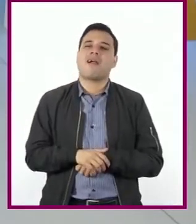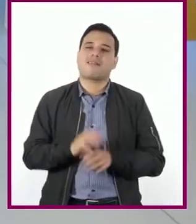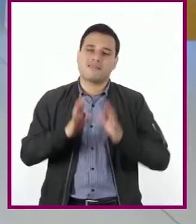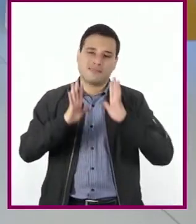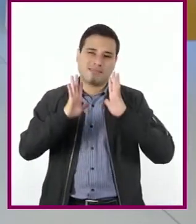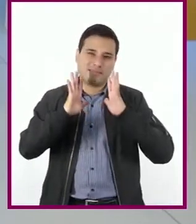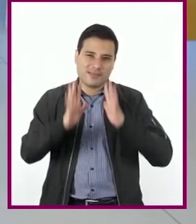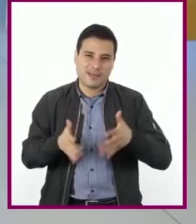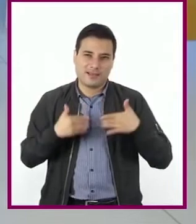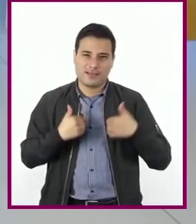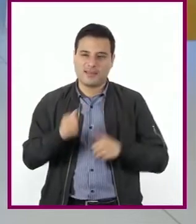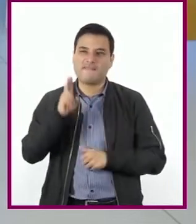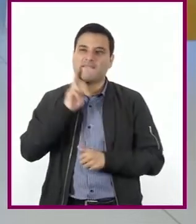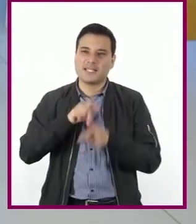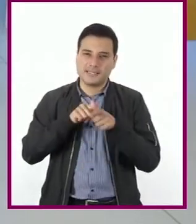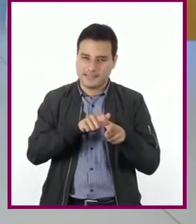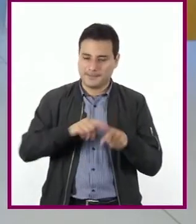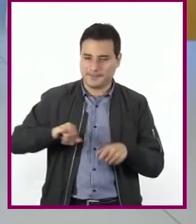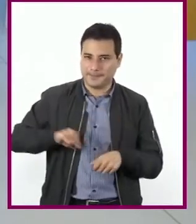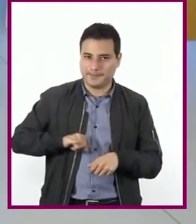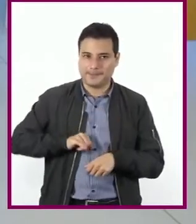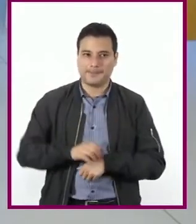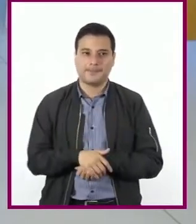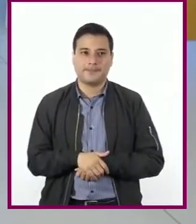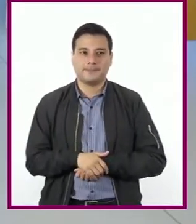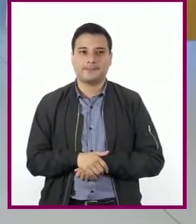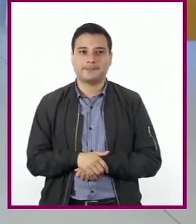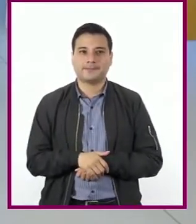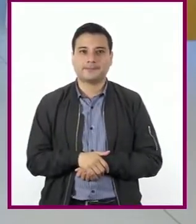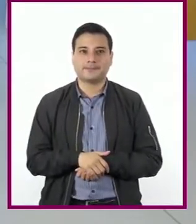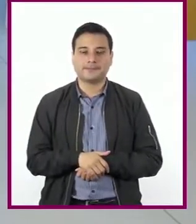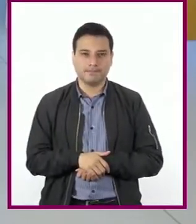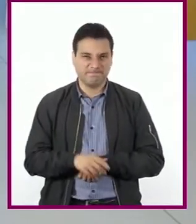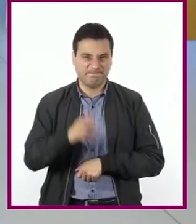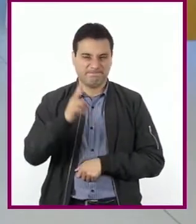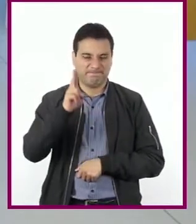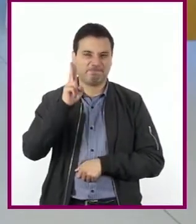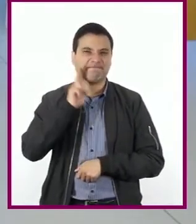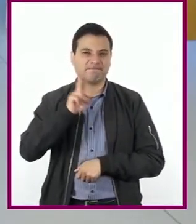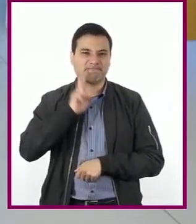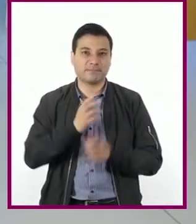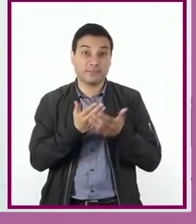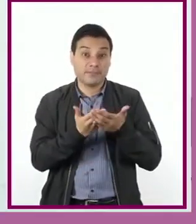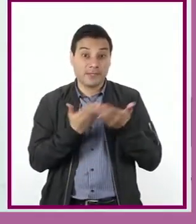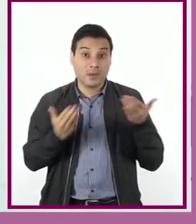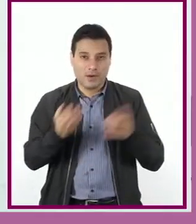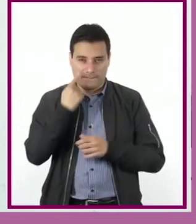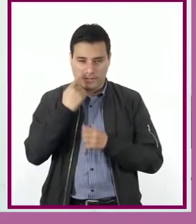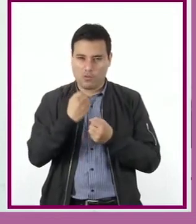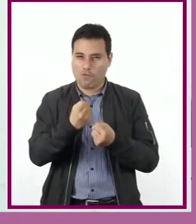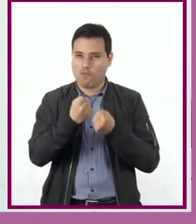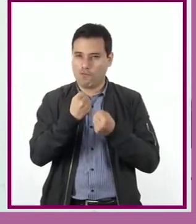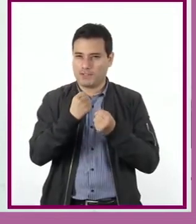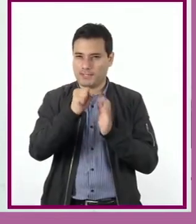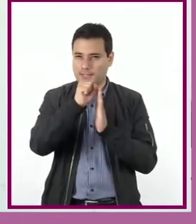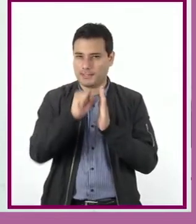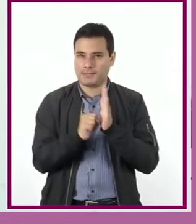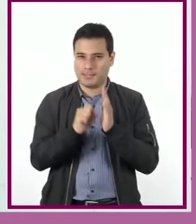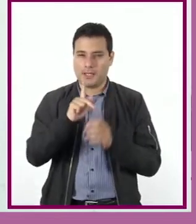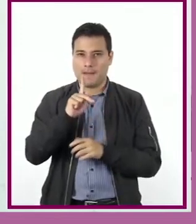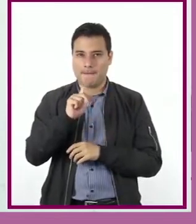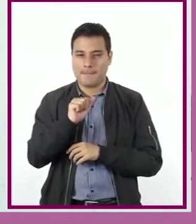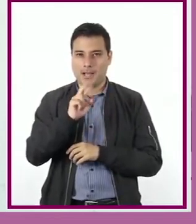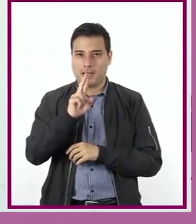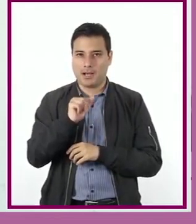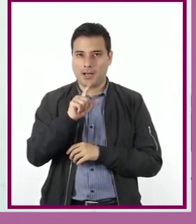entendiendo. Sigamos, maestra. Esto está muy interesante. Ahora vamos a observar un sistema de fuerzas paralelas. Son aquellas